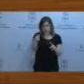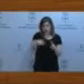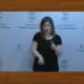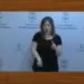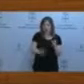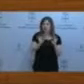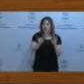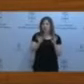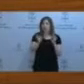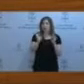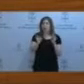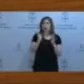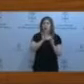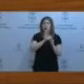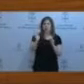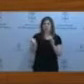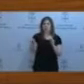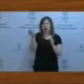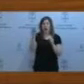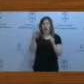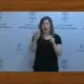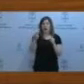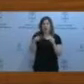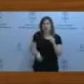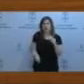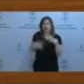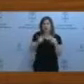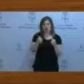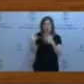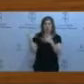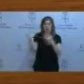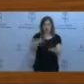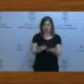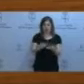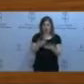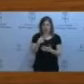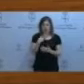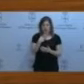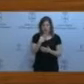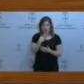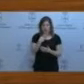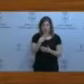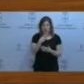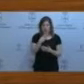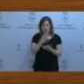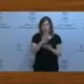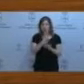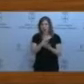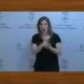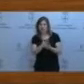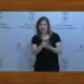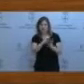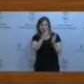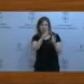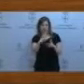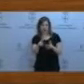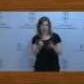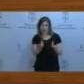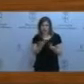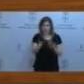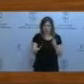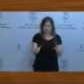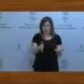maltrato producido a los profesionales sanitarios durante los últimos 10 años, y pongo una cifra quizá arbitraria, sin medir, pero en los